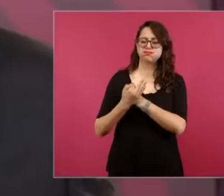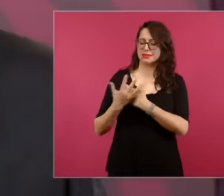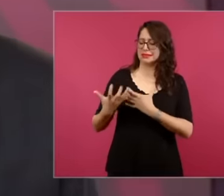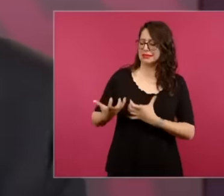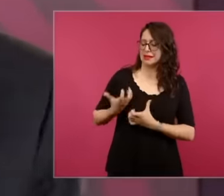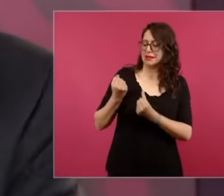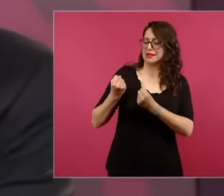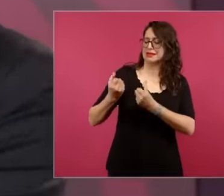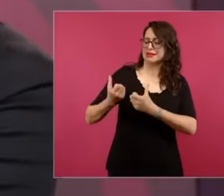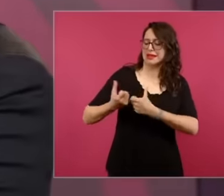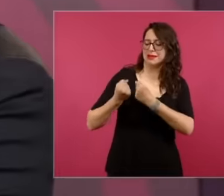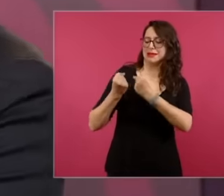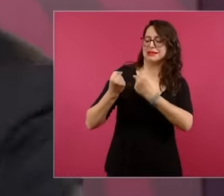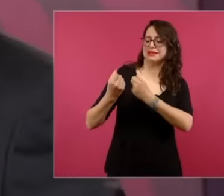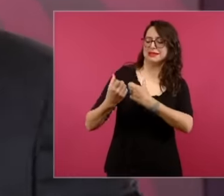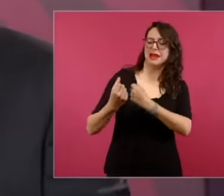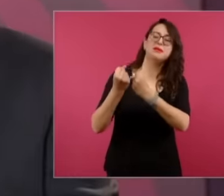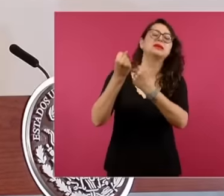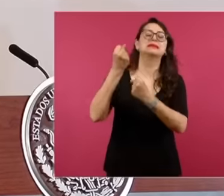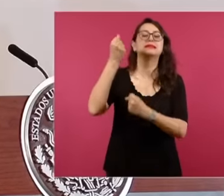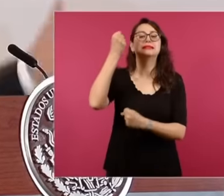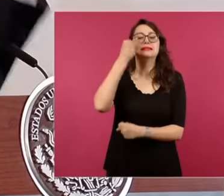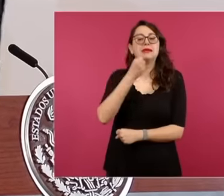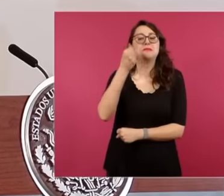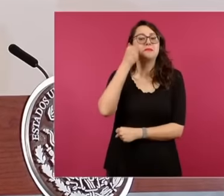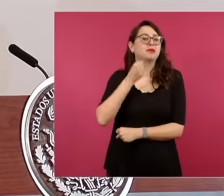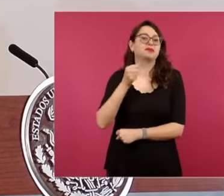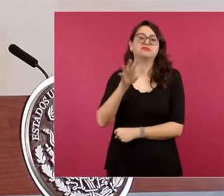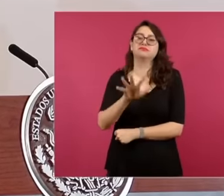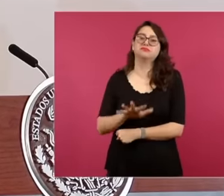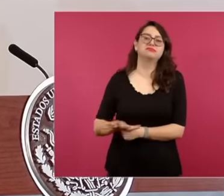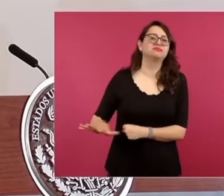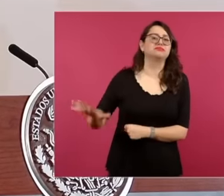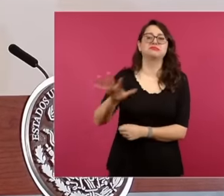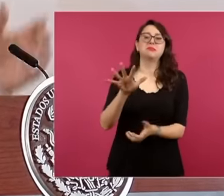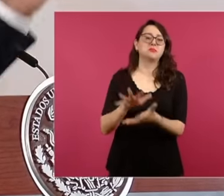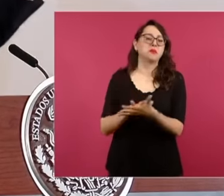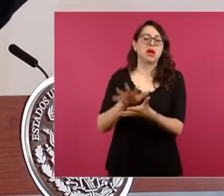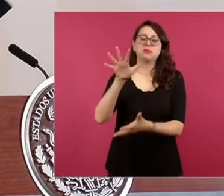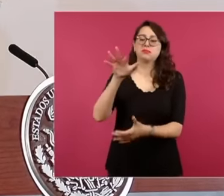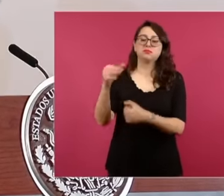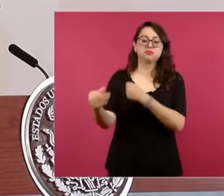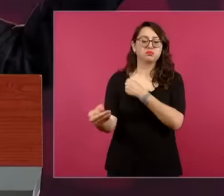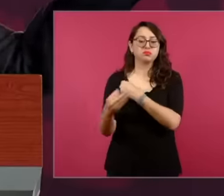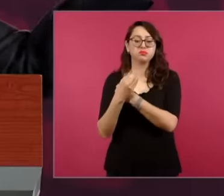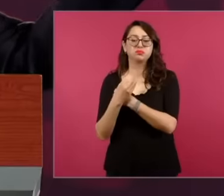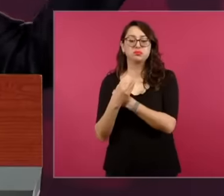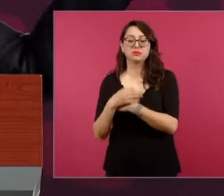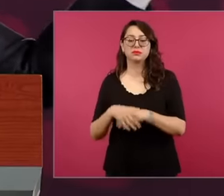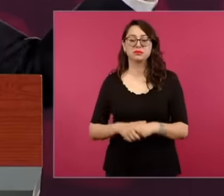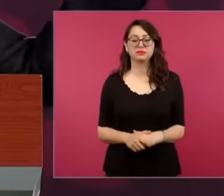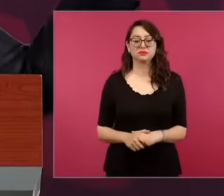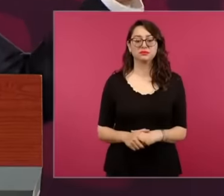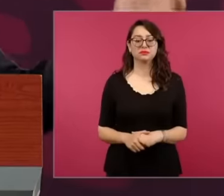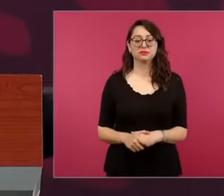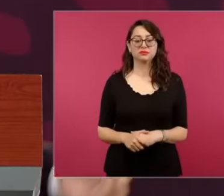Aquí lo cuento, toda mi historia. ¿Quiénes me ayudaron cuando